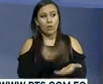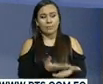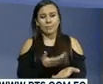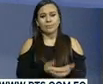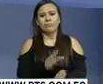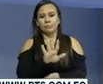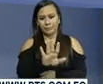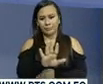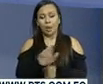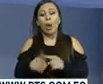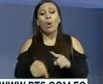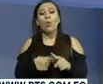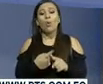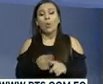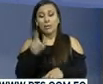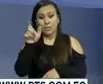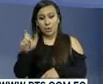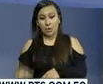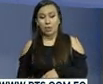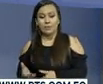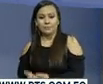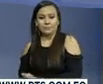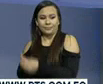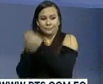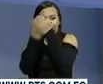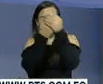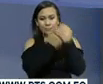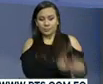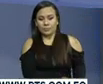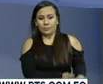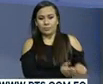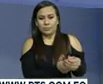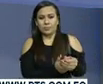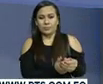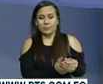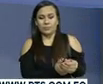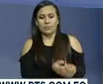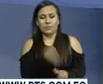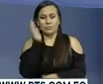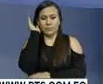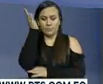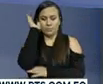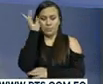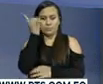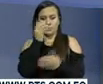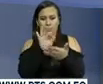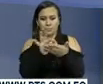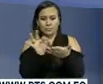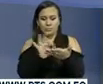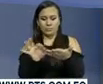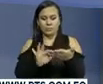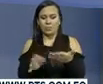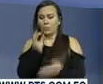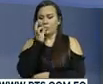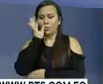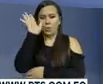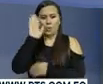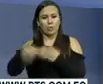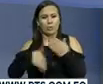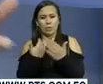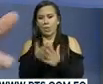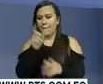nación 'no él presenta él cuando él presenta una declaración juramentada que es obligación de toda aquella persona